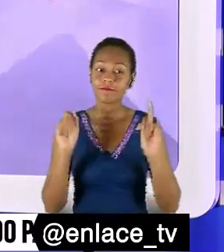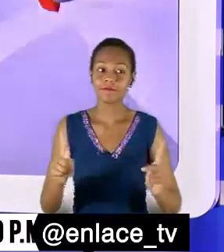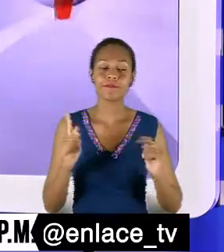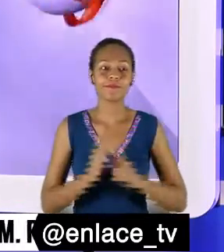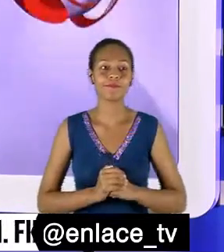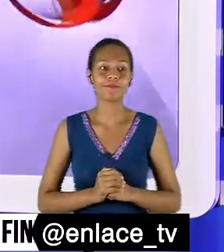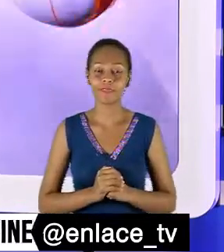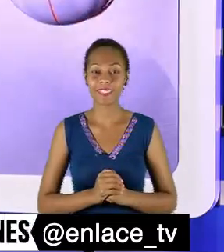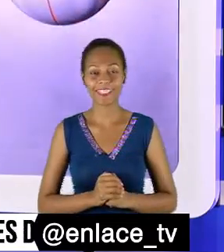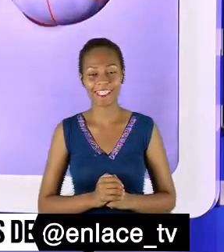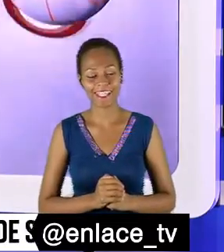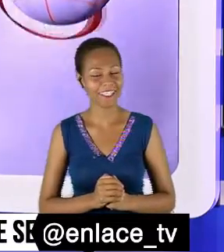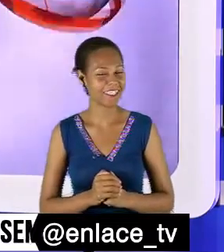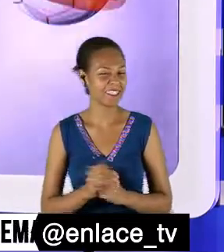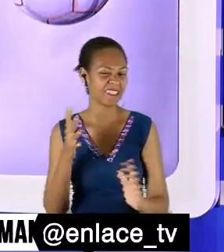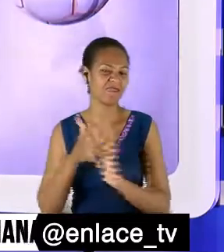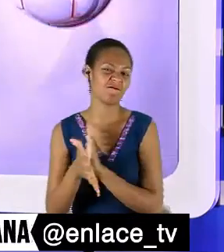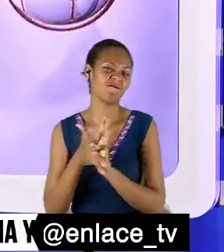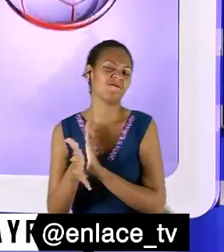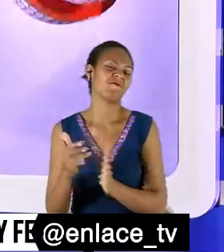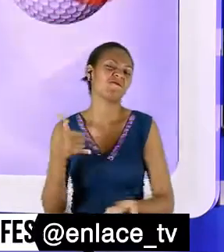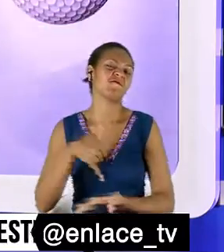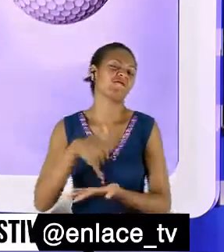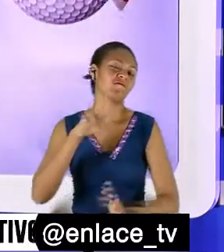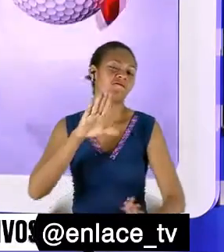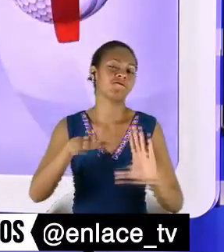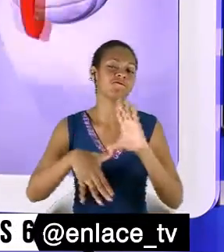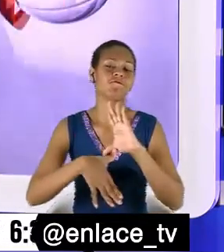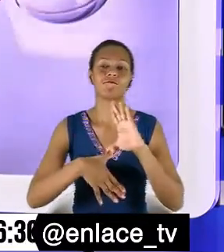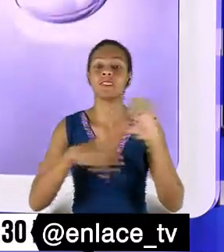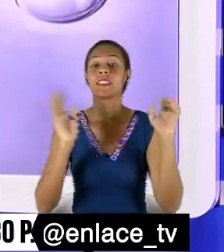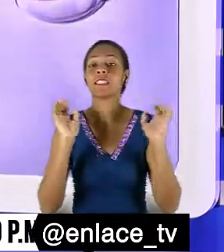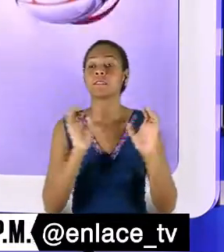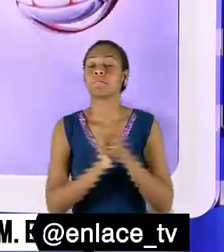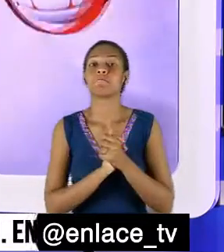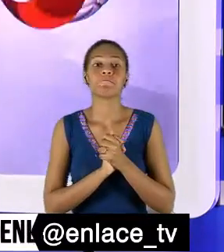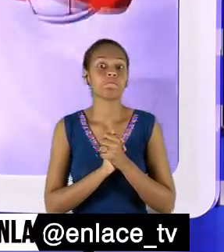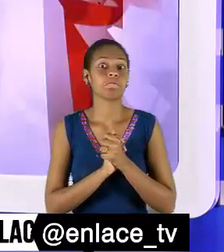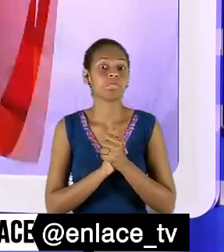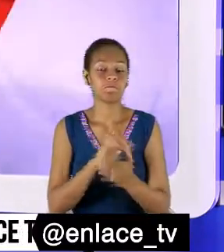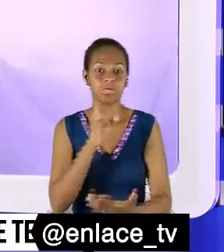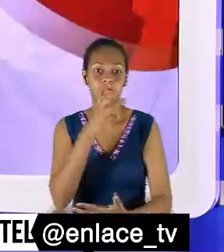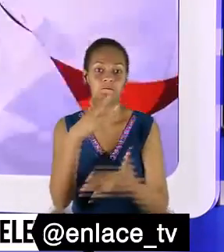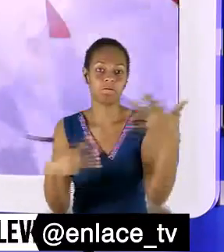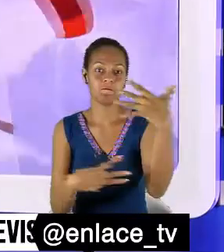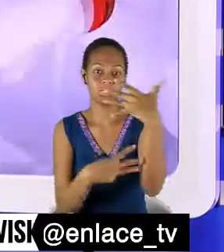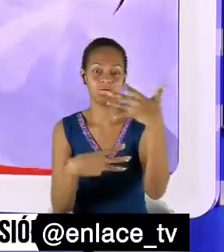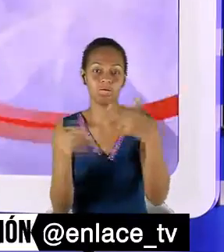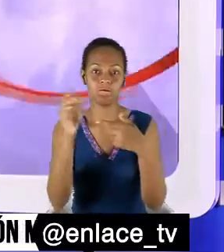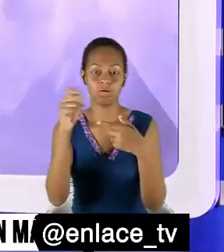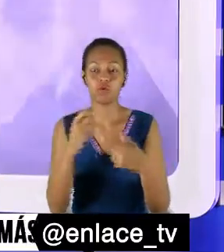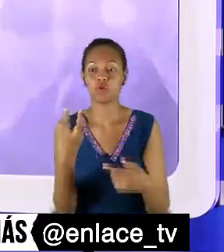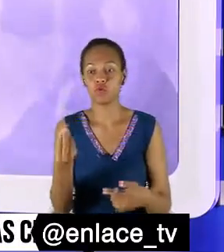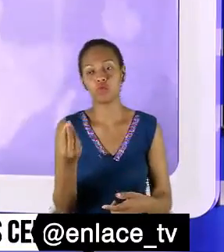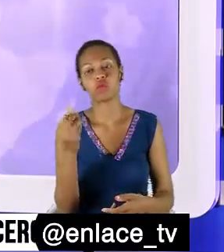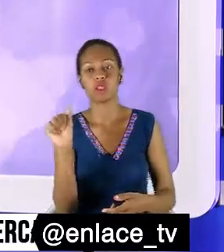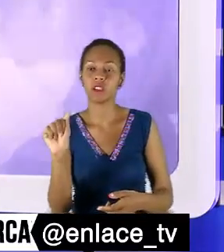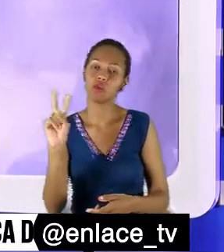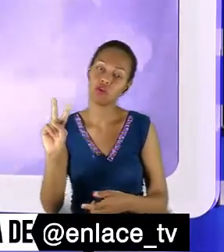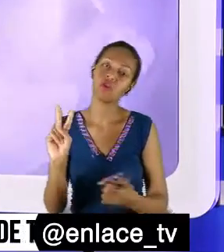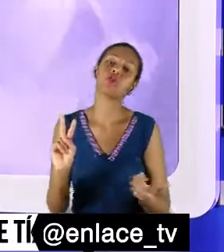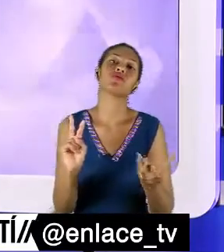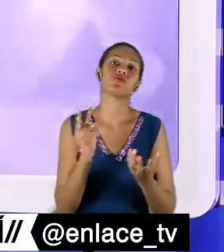Copa América, ha finalizado la fase de grupos. Ya están los 8 clasificados, 2 por el grupo A, 2 por el grupo B, 2 por el C,